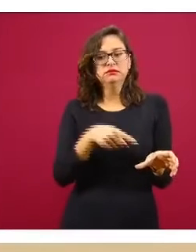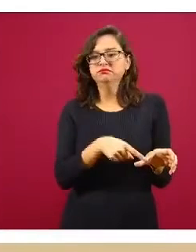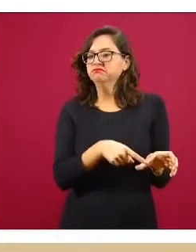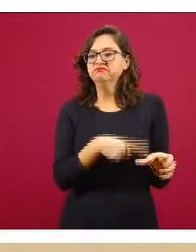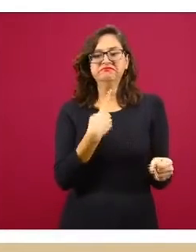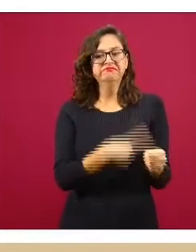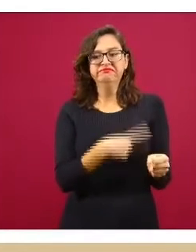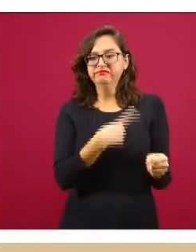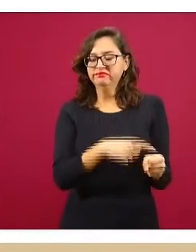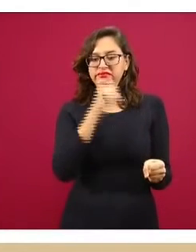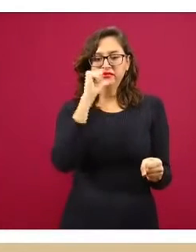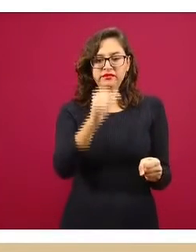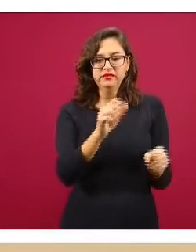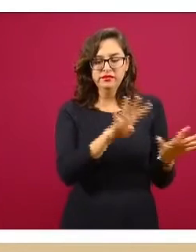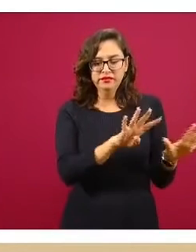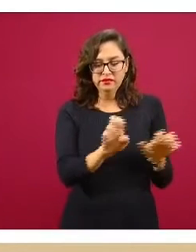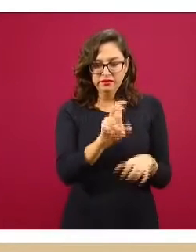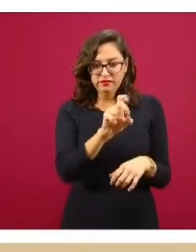salieron negativos, que son los